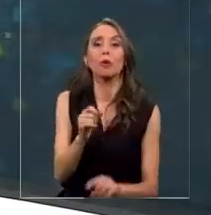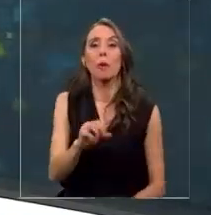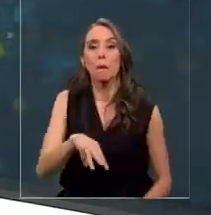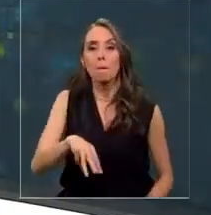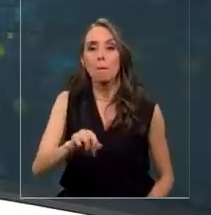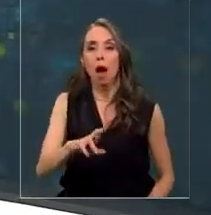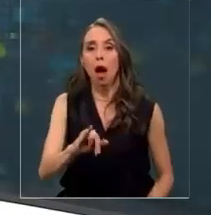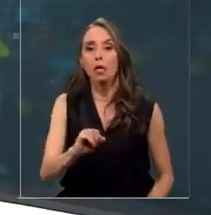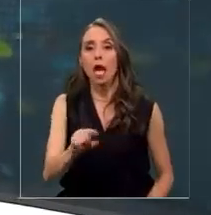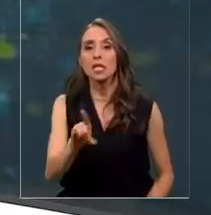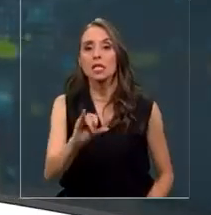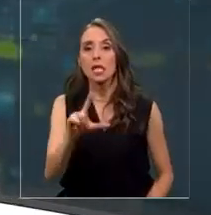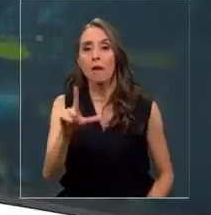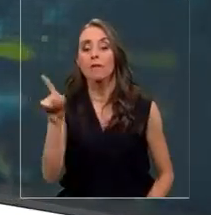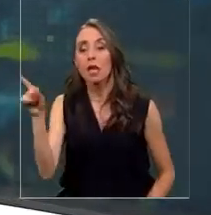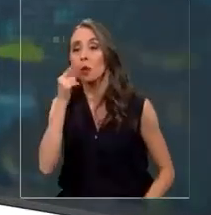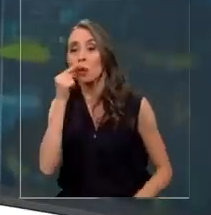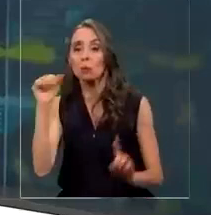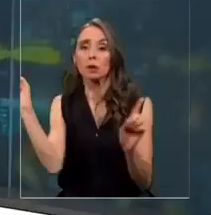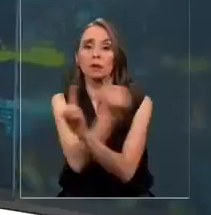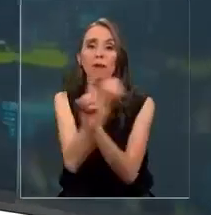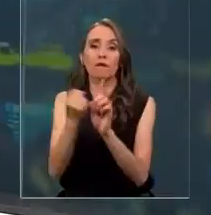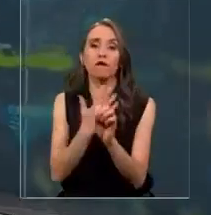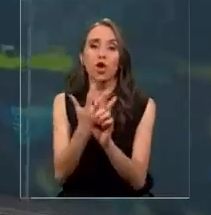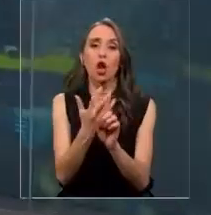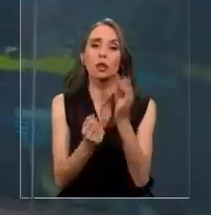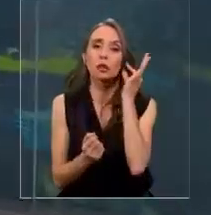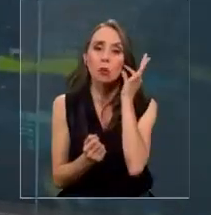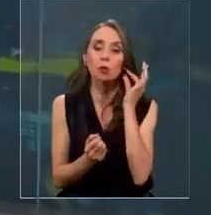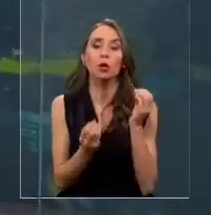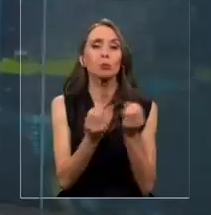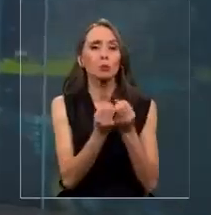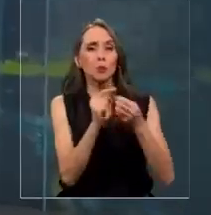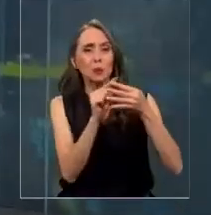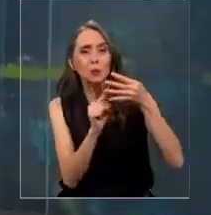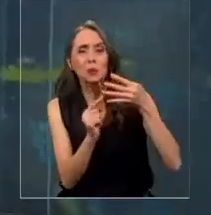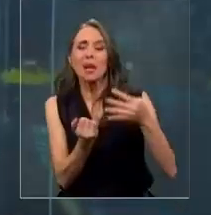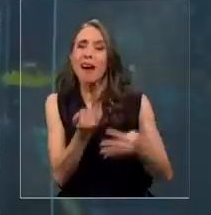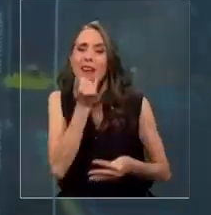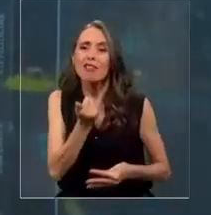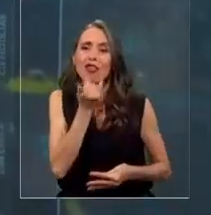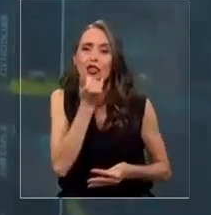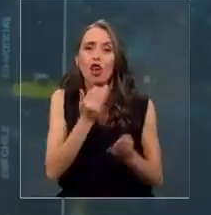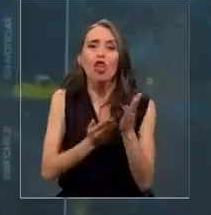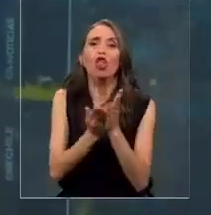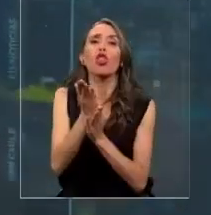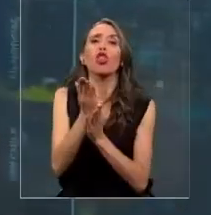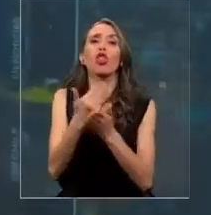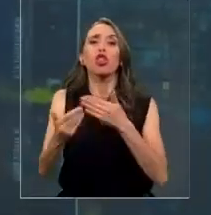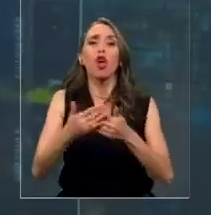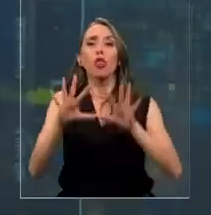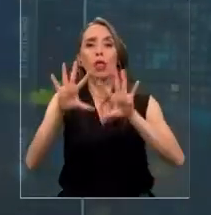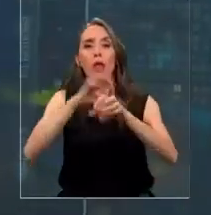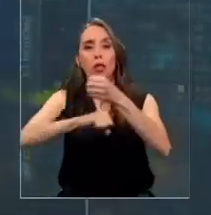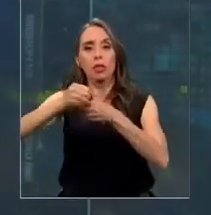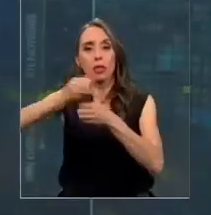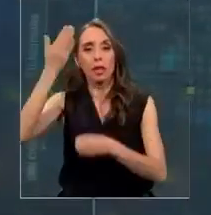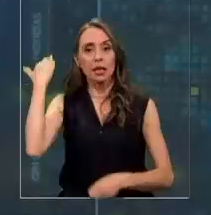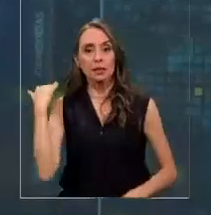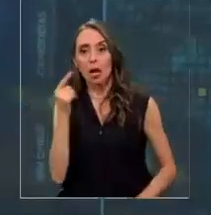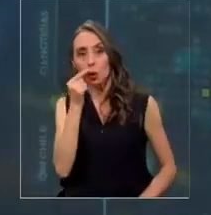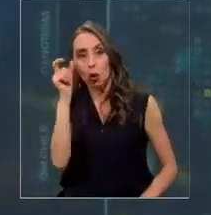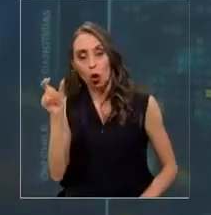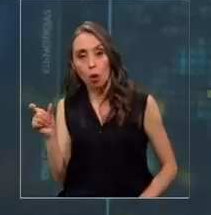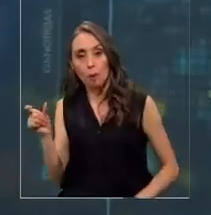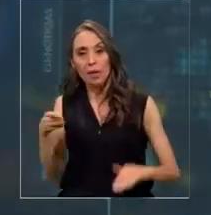nuevo caso de violencia de género donde hay una larga cadena de errores que partió en esta vez hace 10 años, cuando